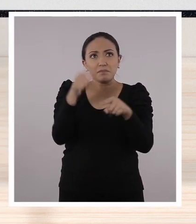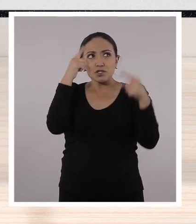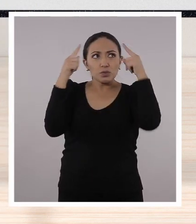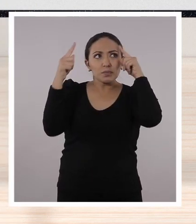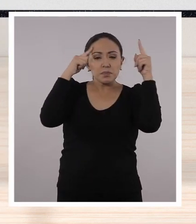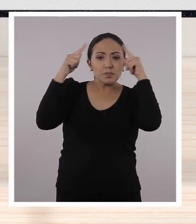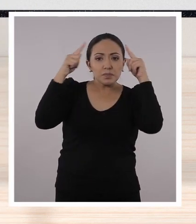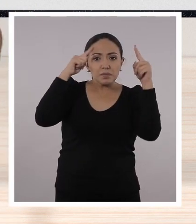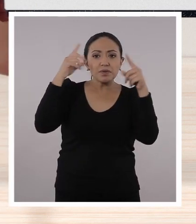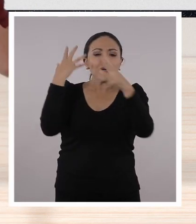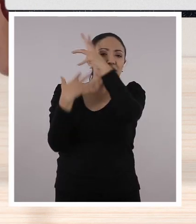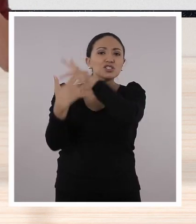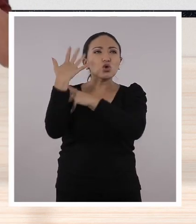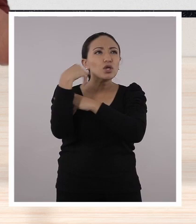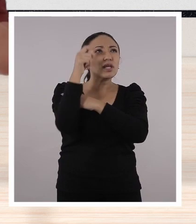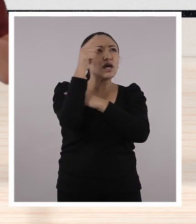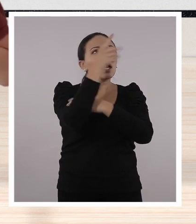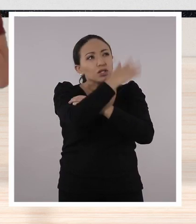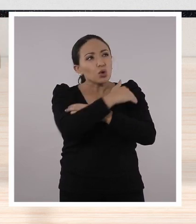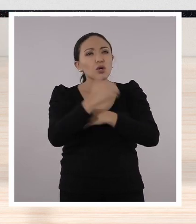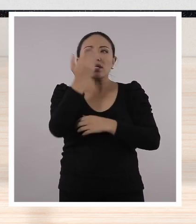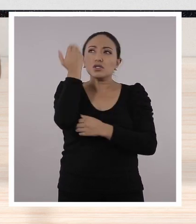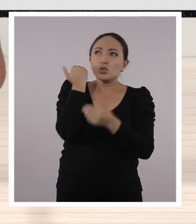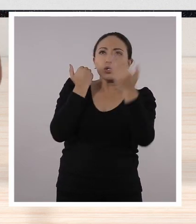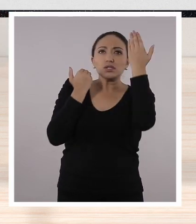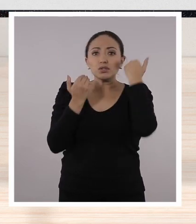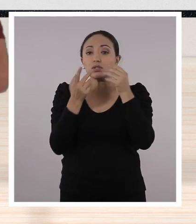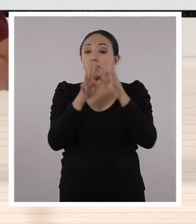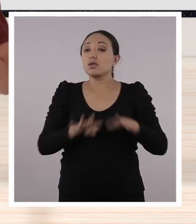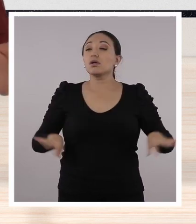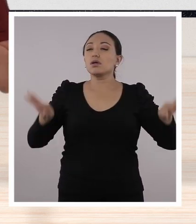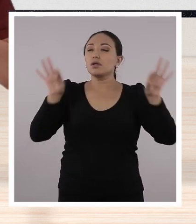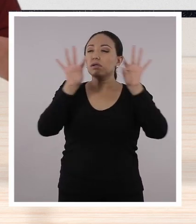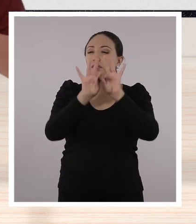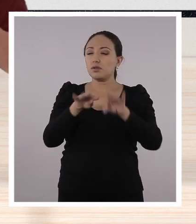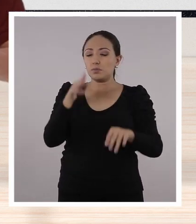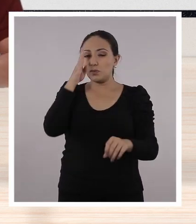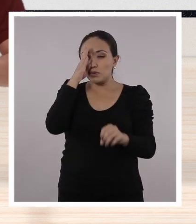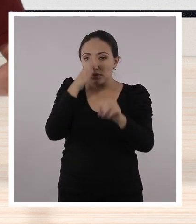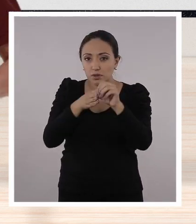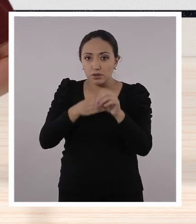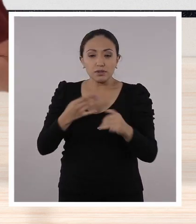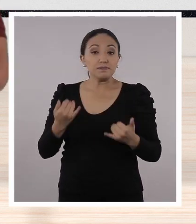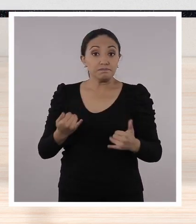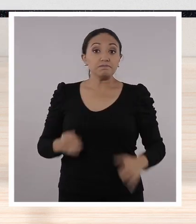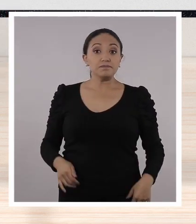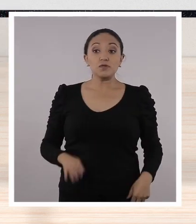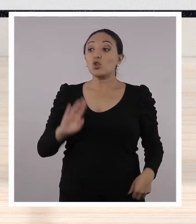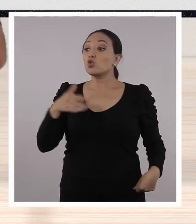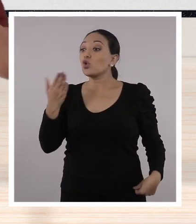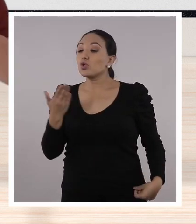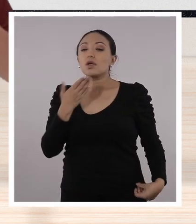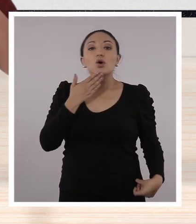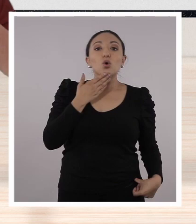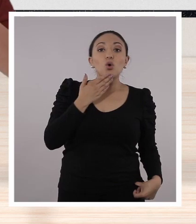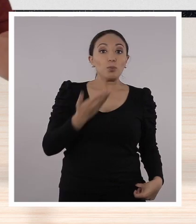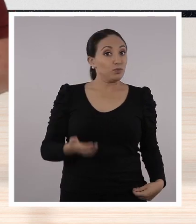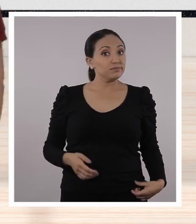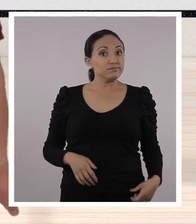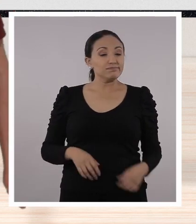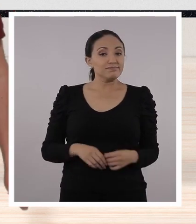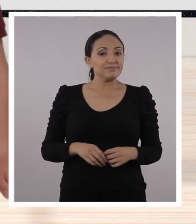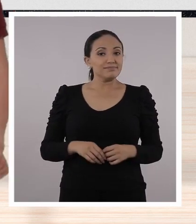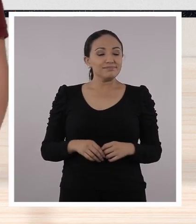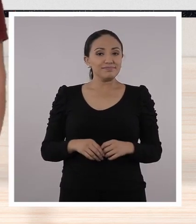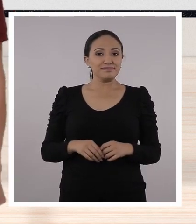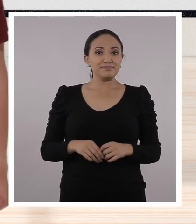este ejercicio de recordar la historia, porque la historia nos invita siempre a ubicarnos en nuestro presente, saber de dónde venimos y por qué